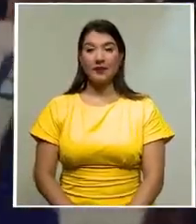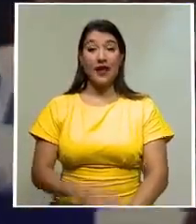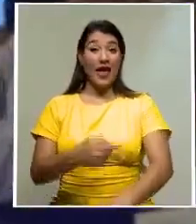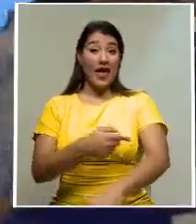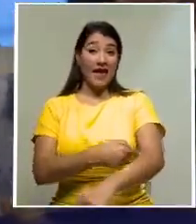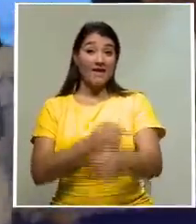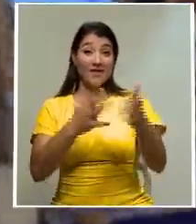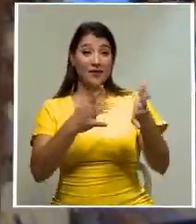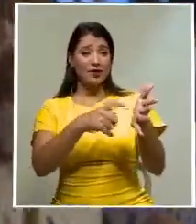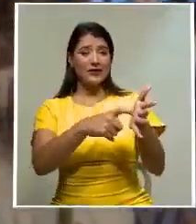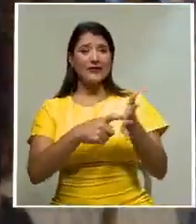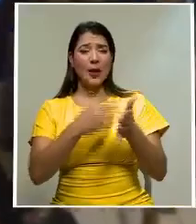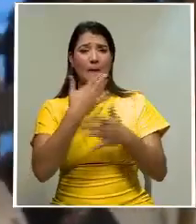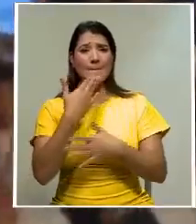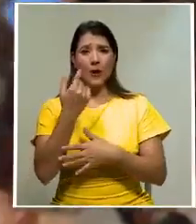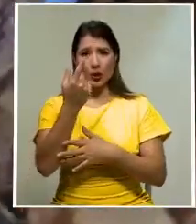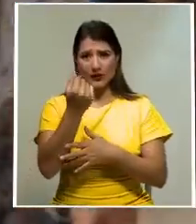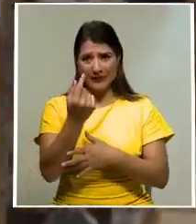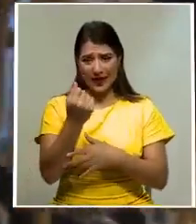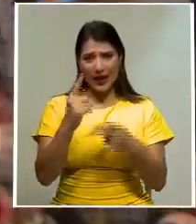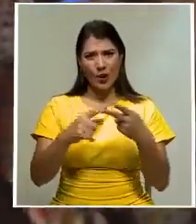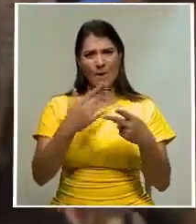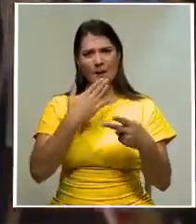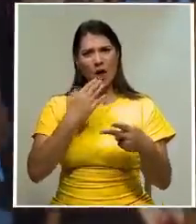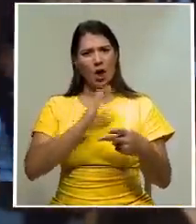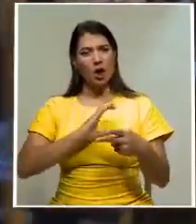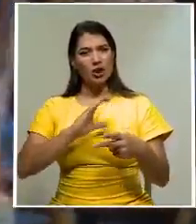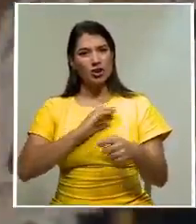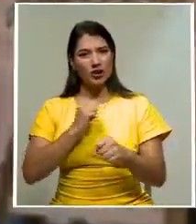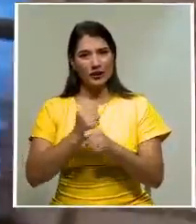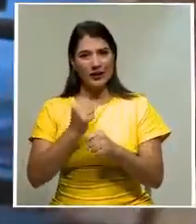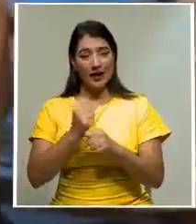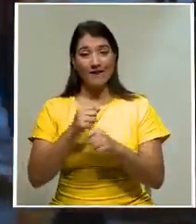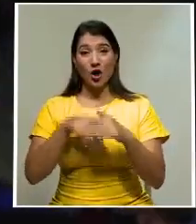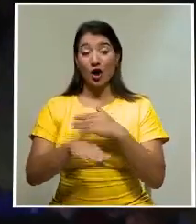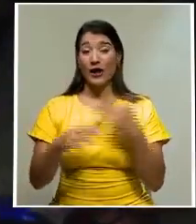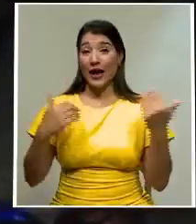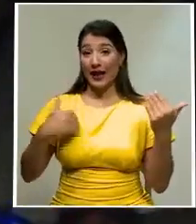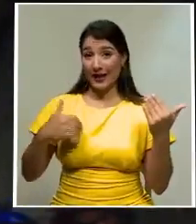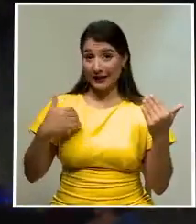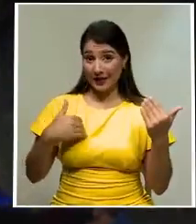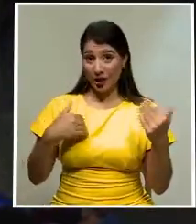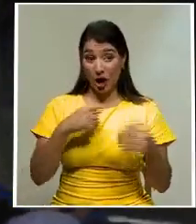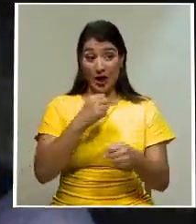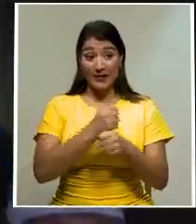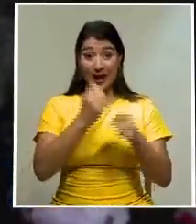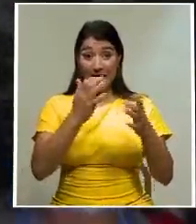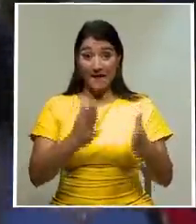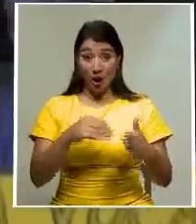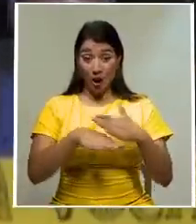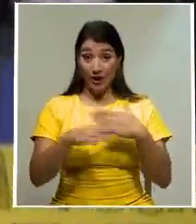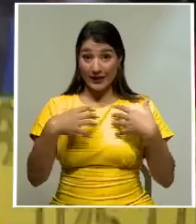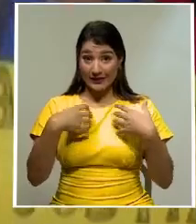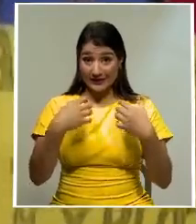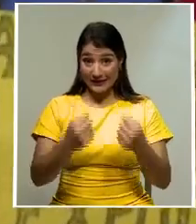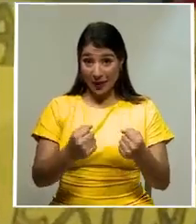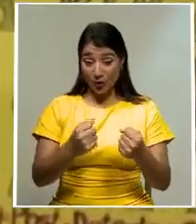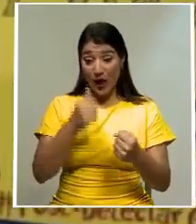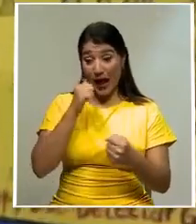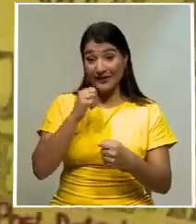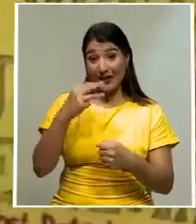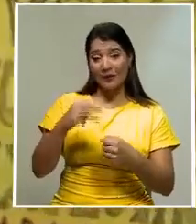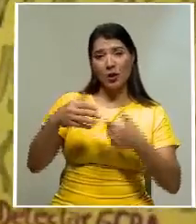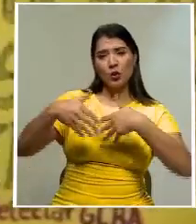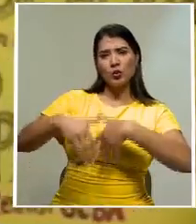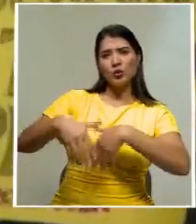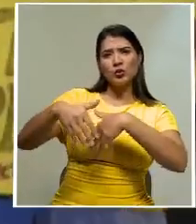Enfermeros exigieron mejores salarios y condiciones de trabajo en Argentina. Personal del sistema sanitario del país marchó el miércoles a lo largo